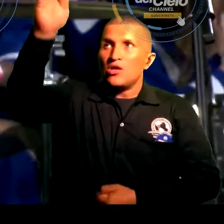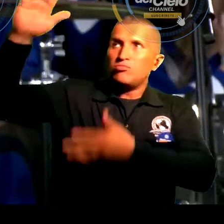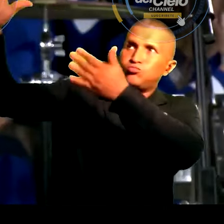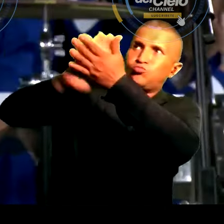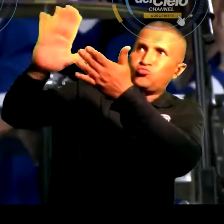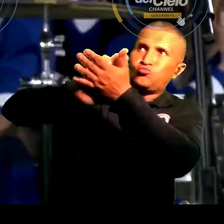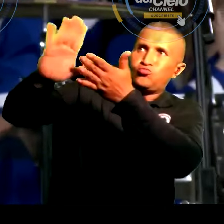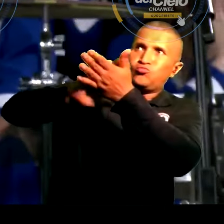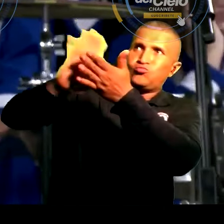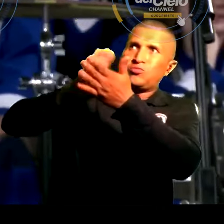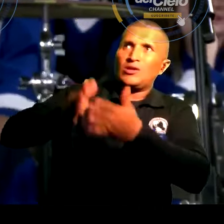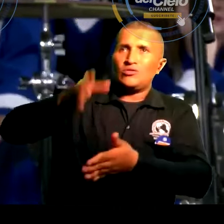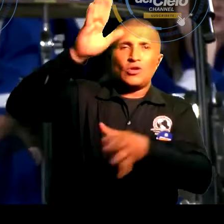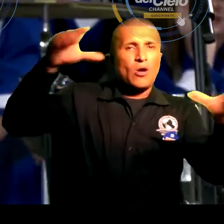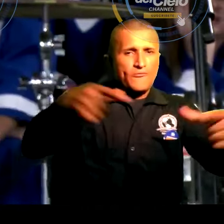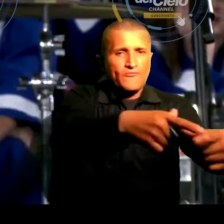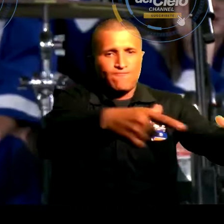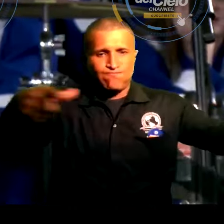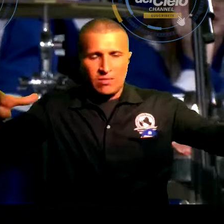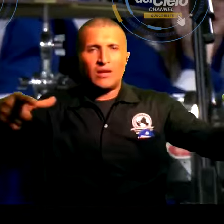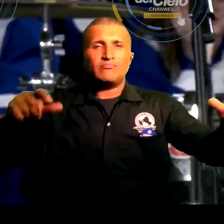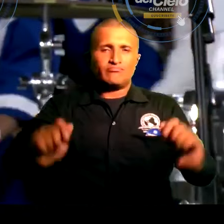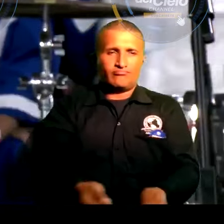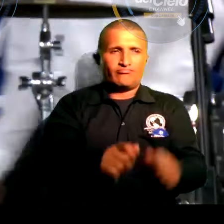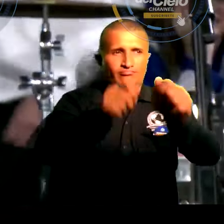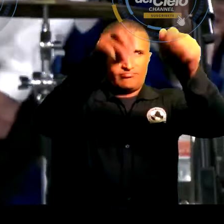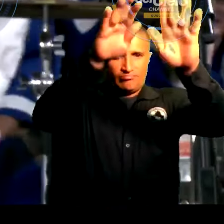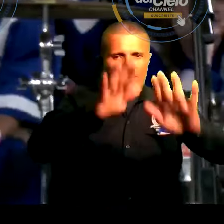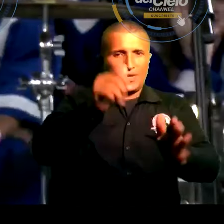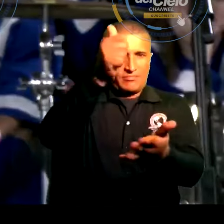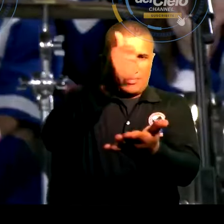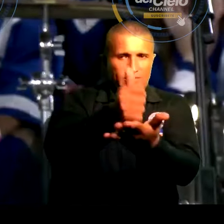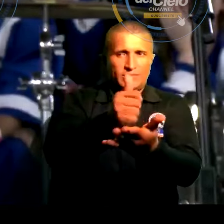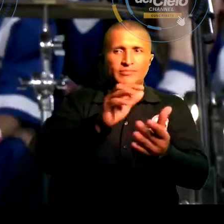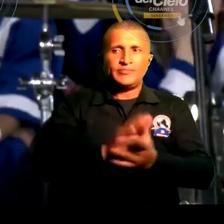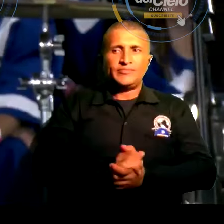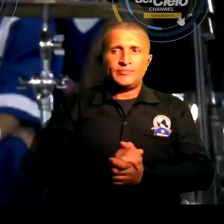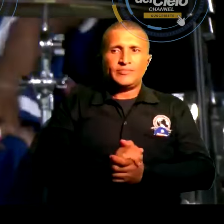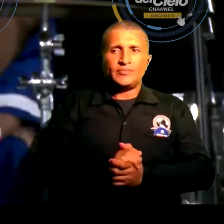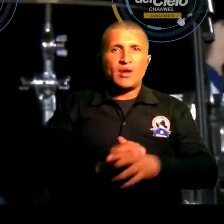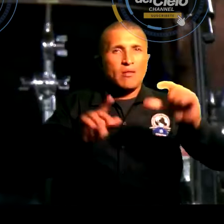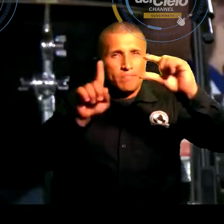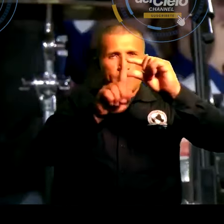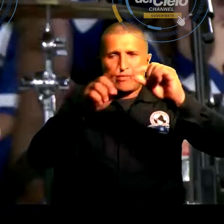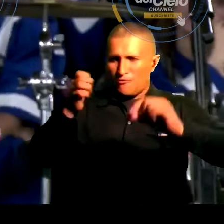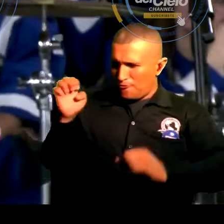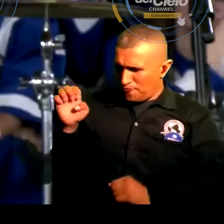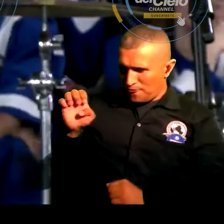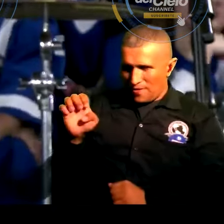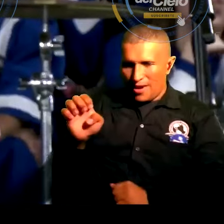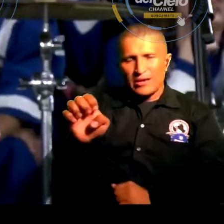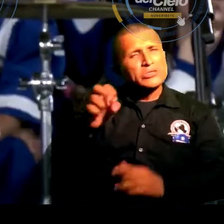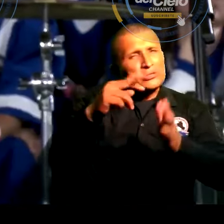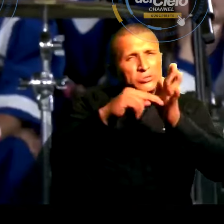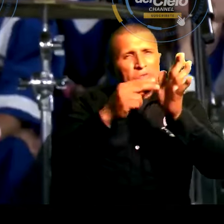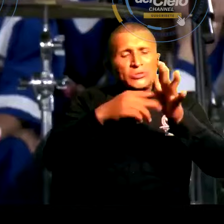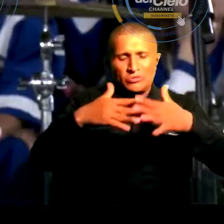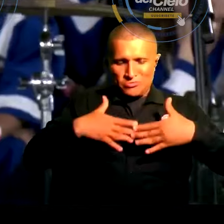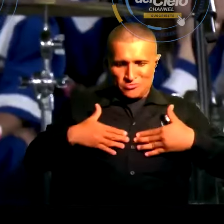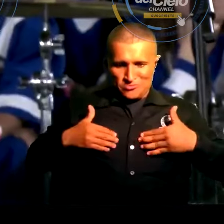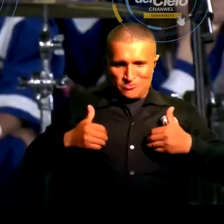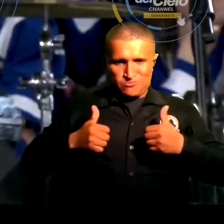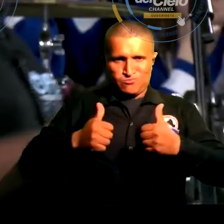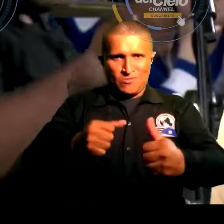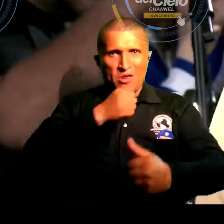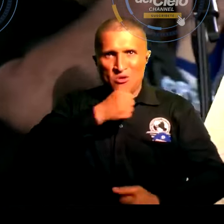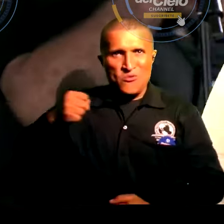hombres. Aleluya. La palabra evangelio significa eso: buenas noticias